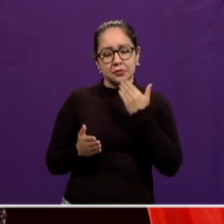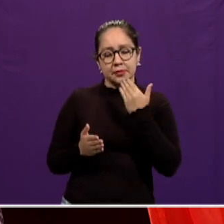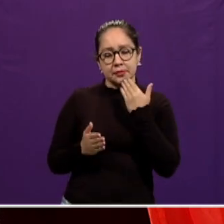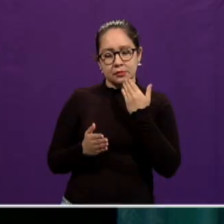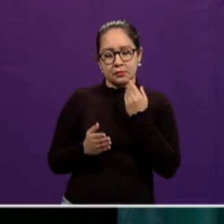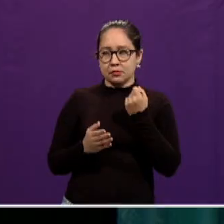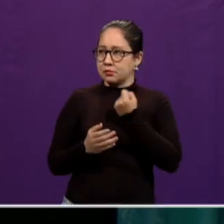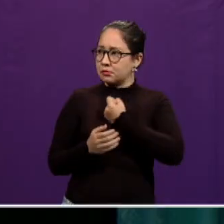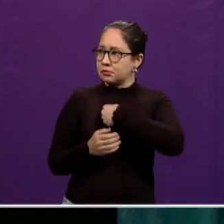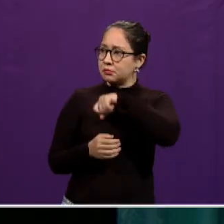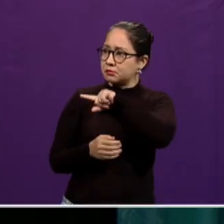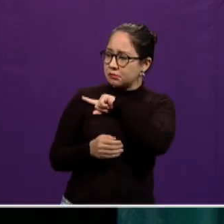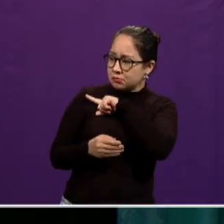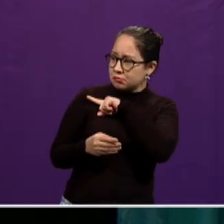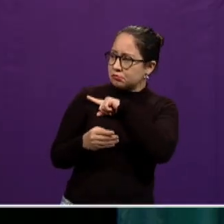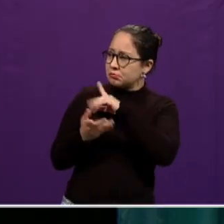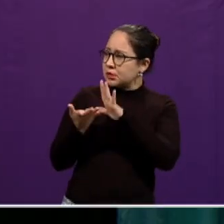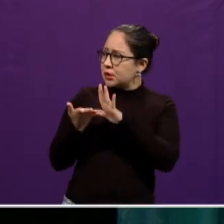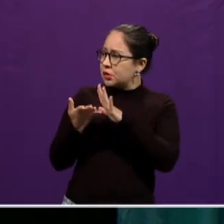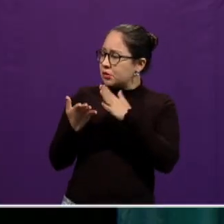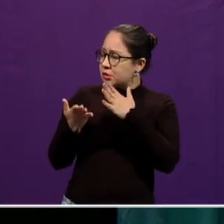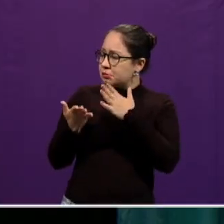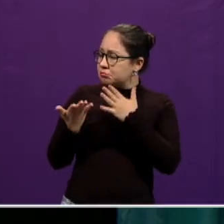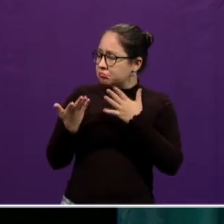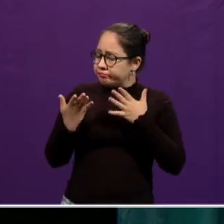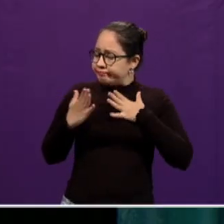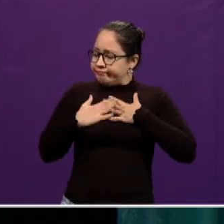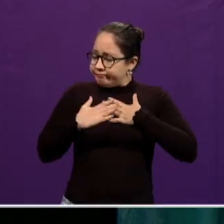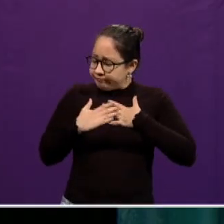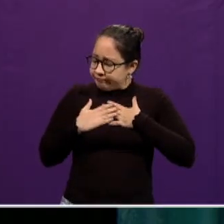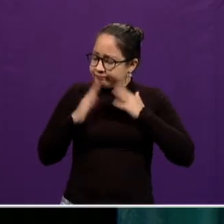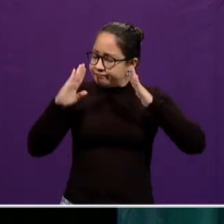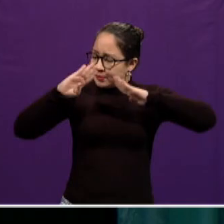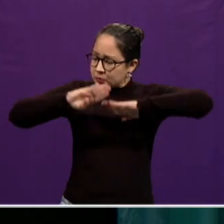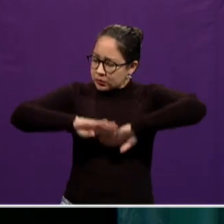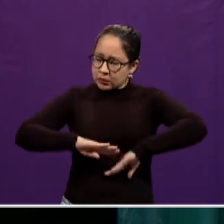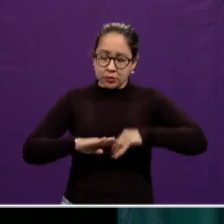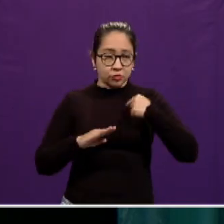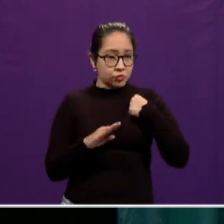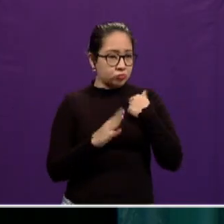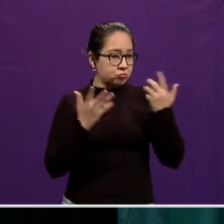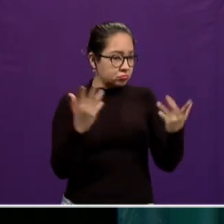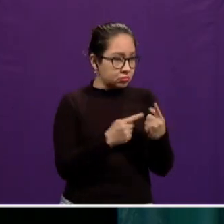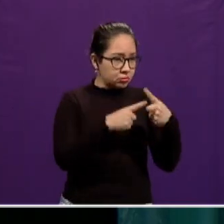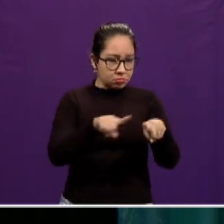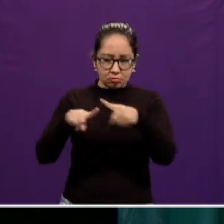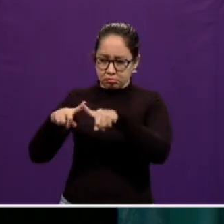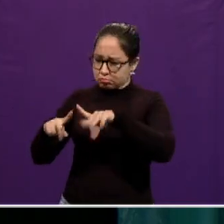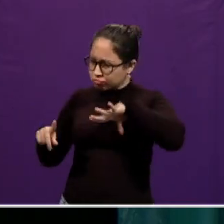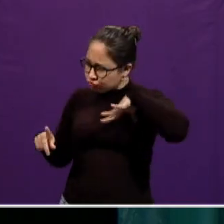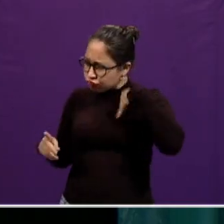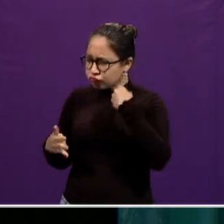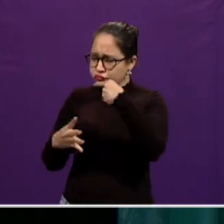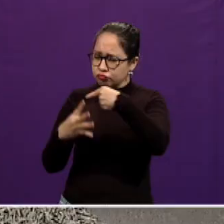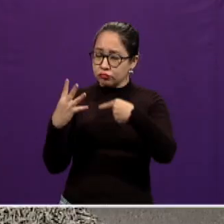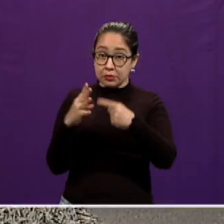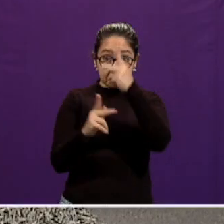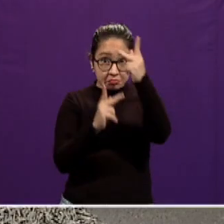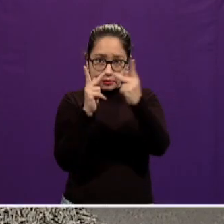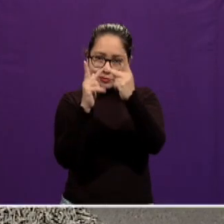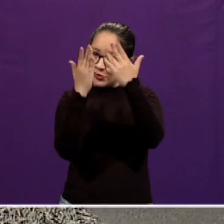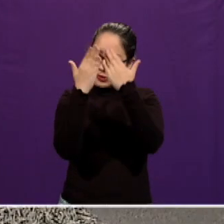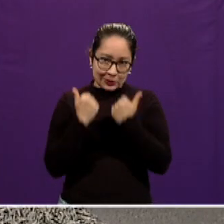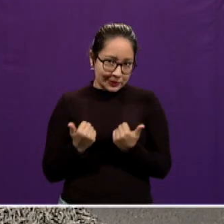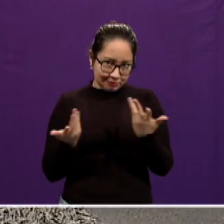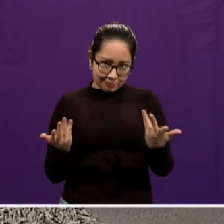en todo lo que haga, ¿no? Claro. Eso es como una carga menos de decir, debo ser perfecta, es muy fuerte esa carga, ¿no? Sí, ya esa